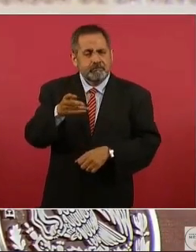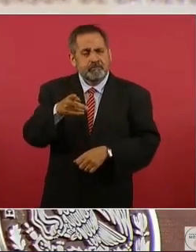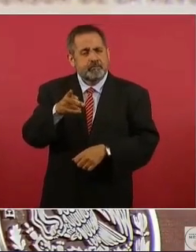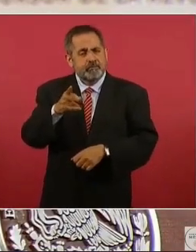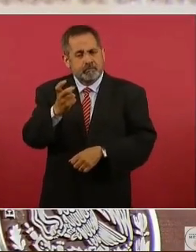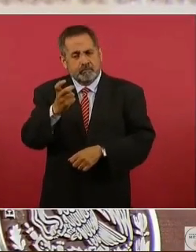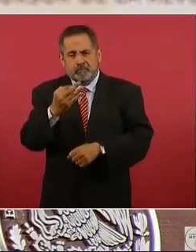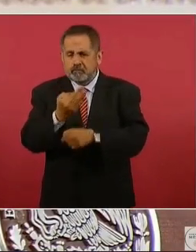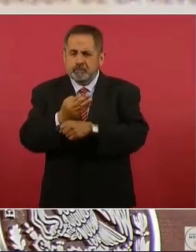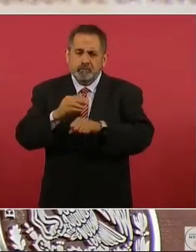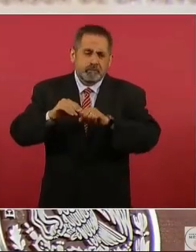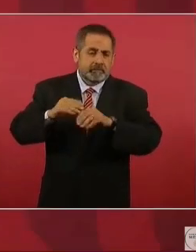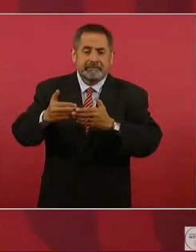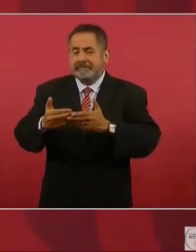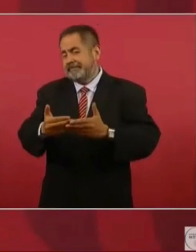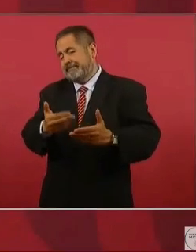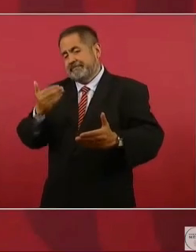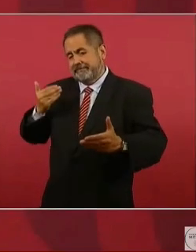con tiempo